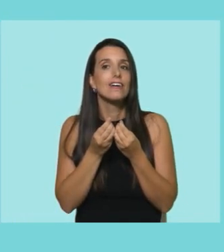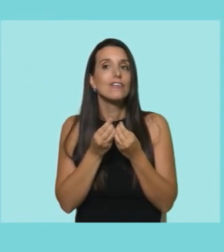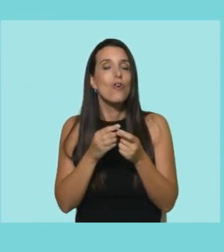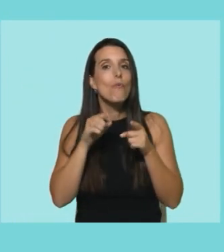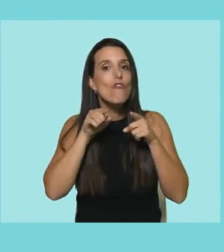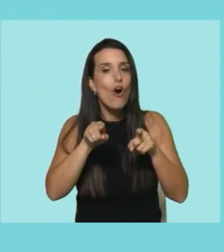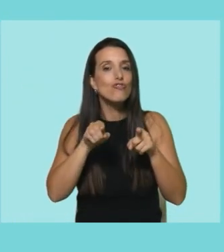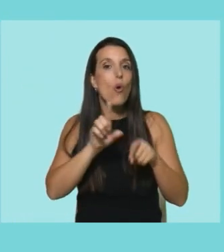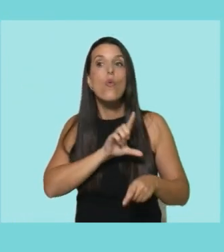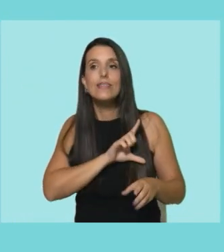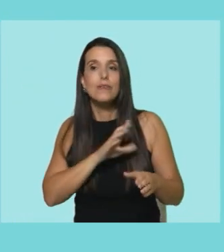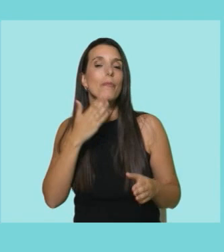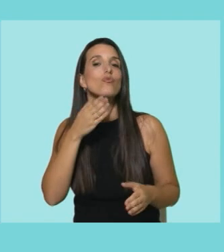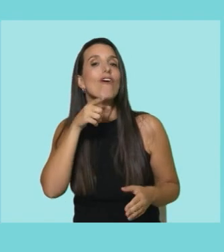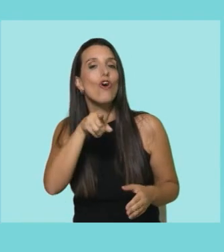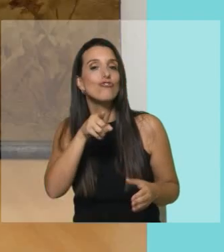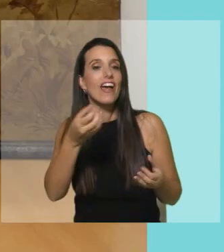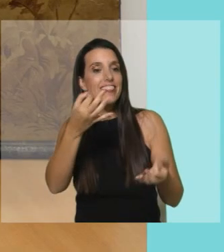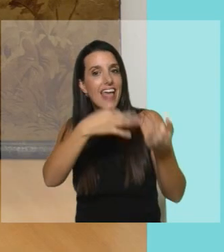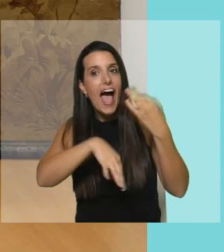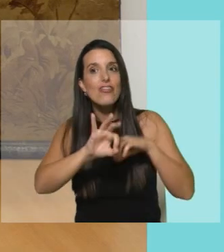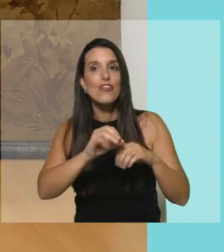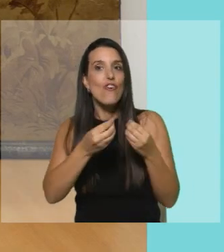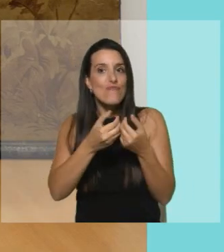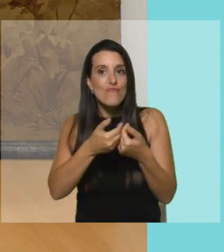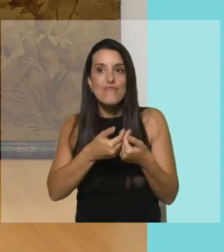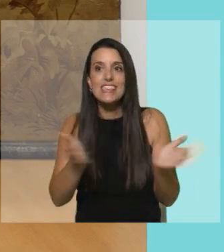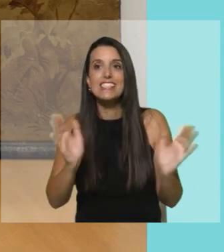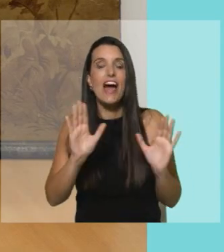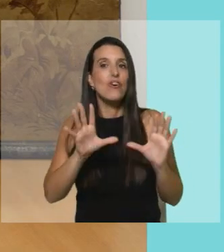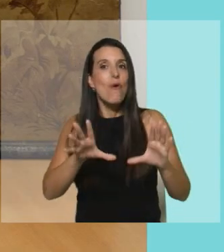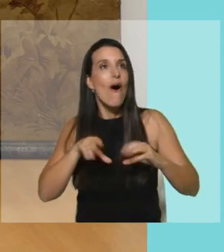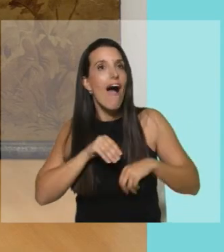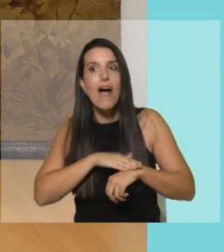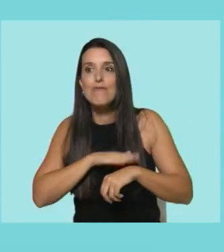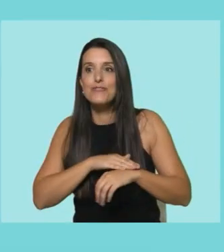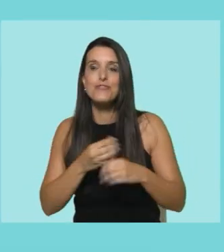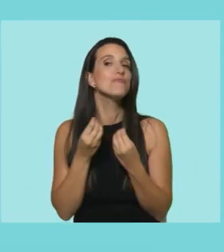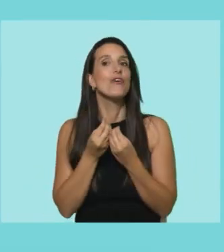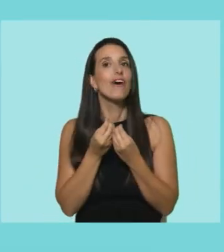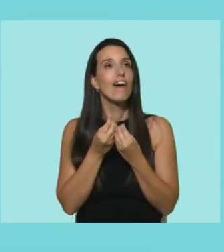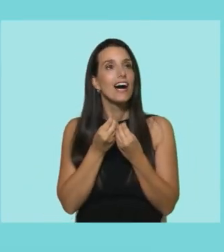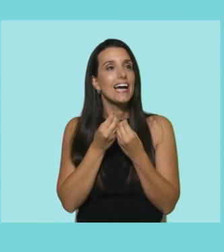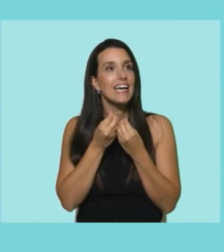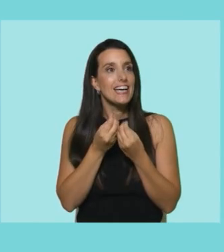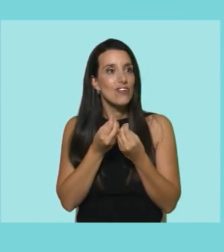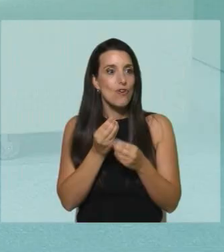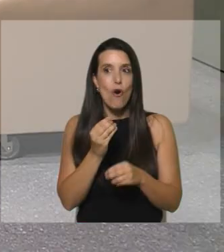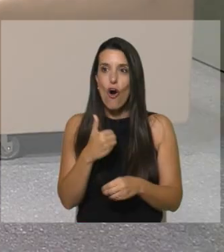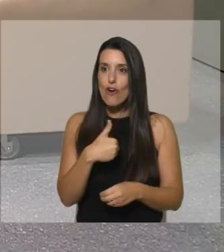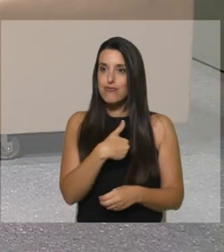tirarte al agua con una obra de teatro, arrancar, tomar la responsabilidad también de asumir un rol